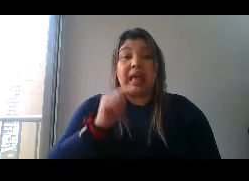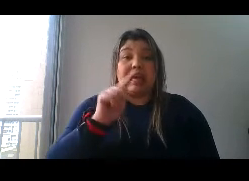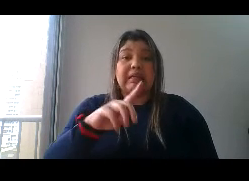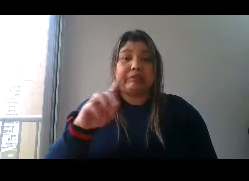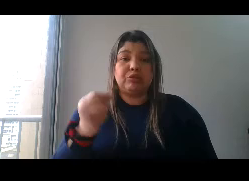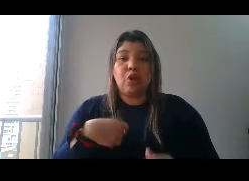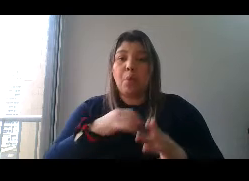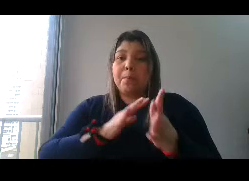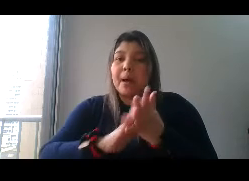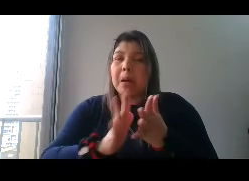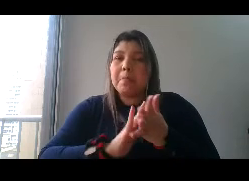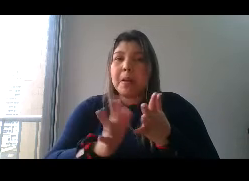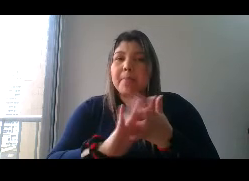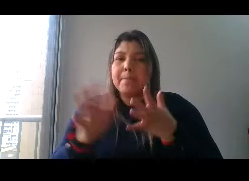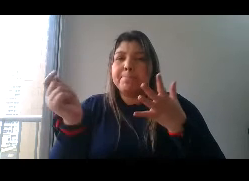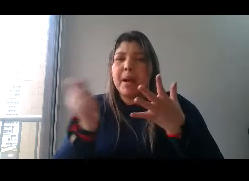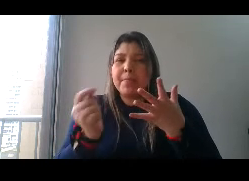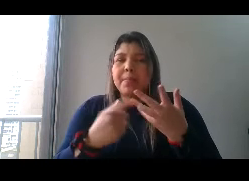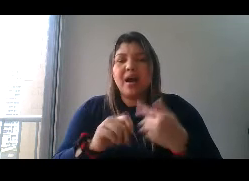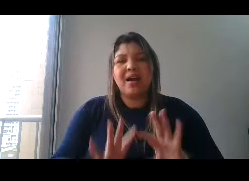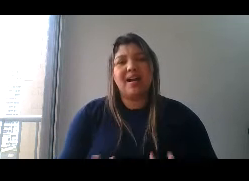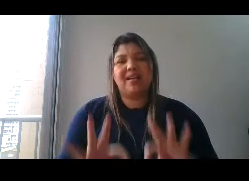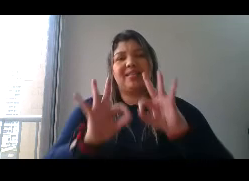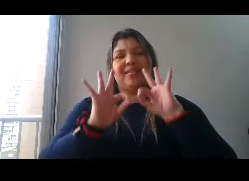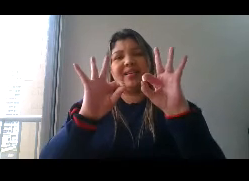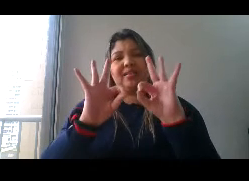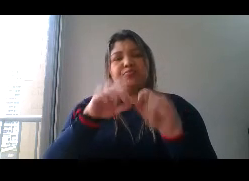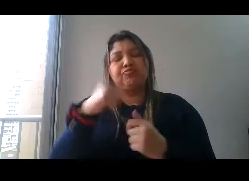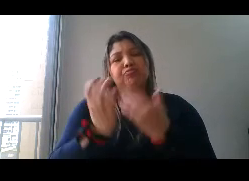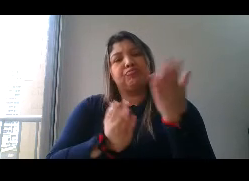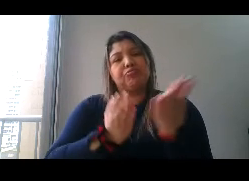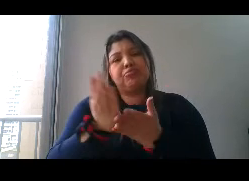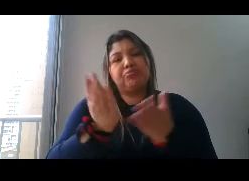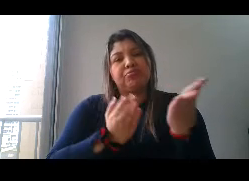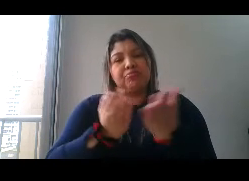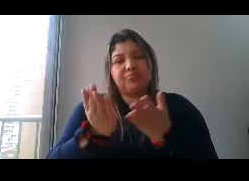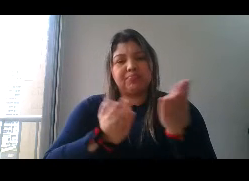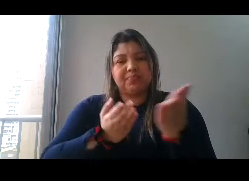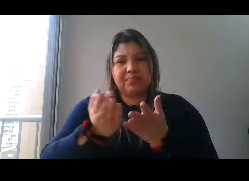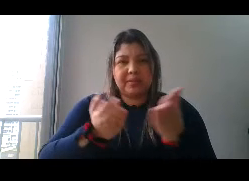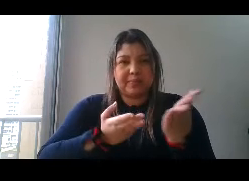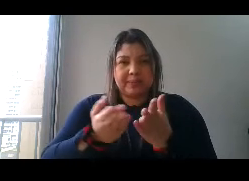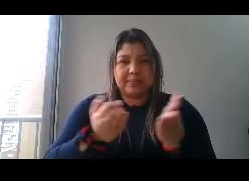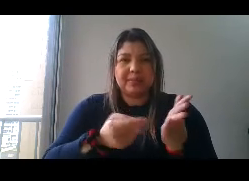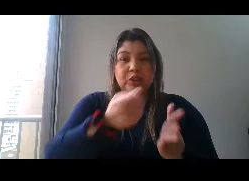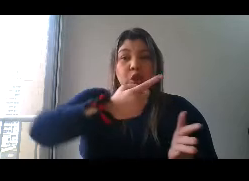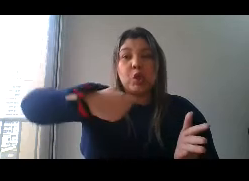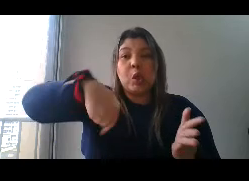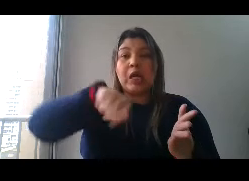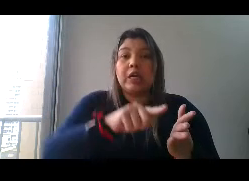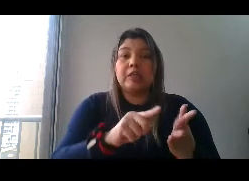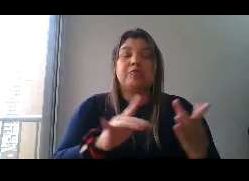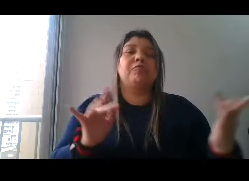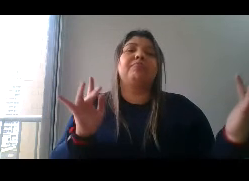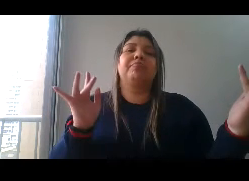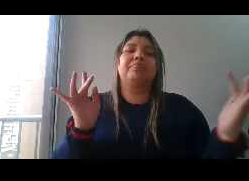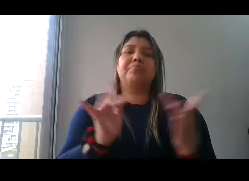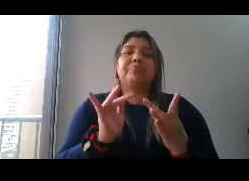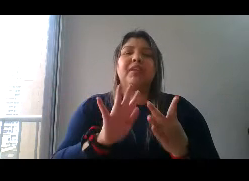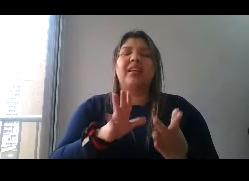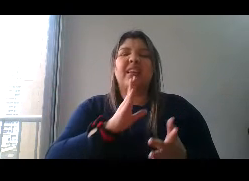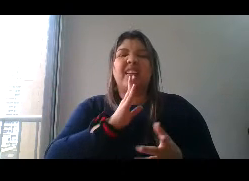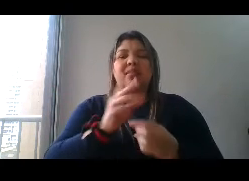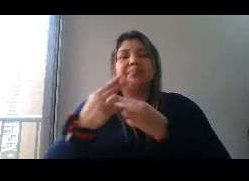de la calidad de la prestación de servicios, de la seguridad del paciente, son unos datos que se deben llevar por el área de calidad